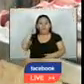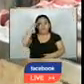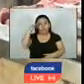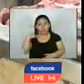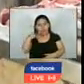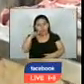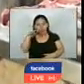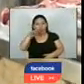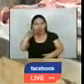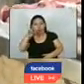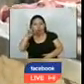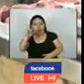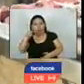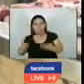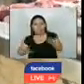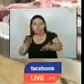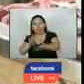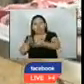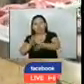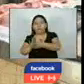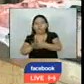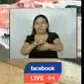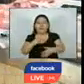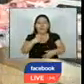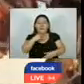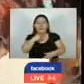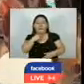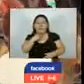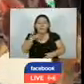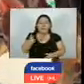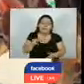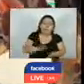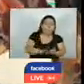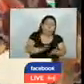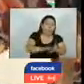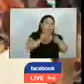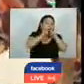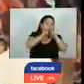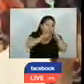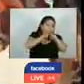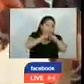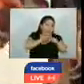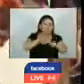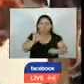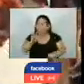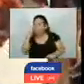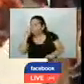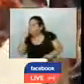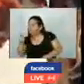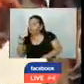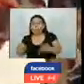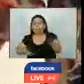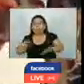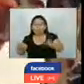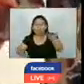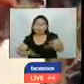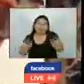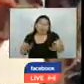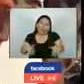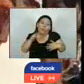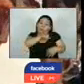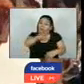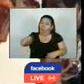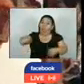una clienta habitual, aunque ella hace el esfuerzo por comprar carne, dice que prefiere ir al mercado, pues